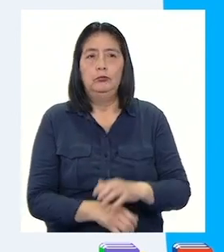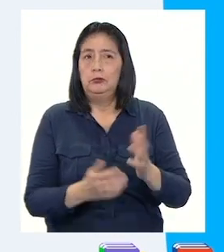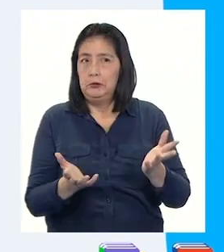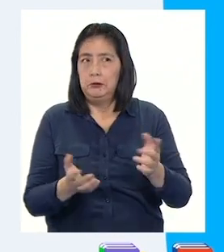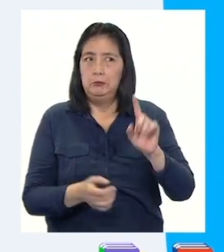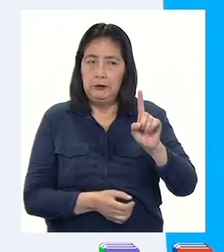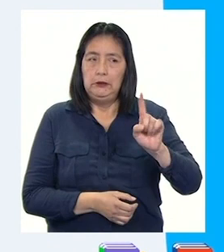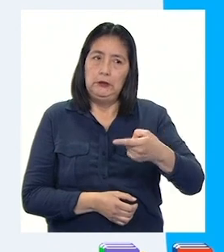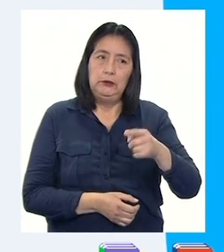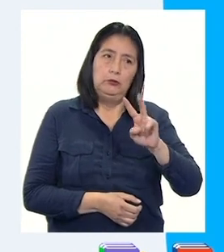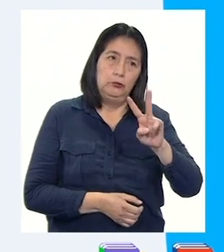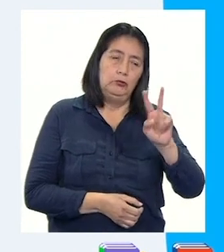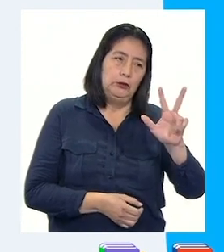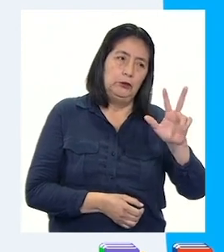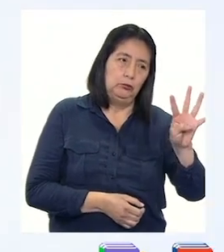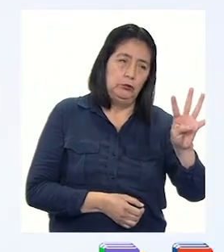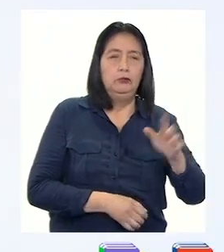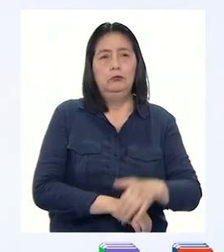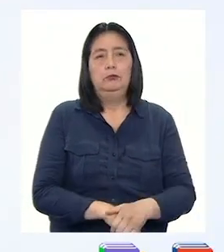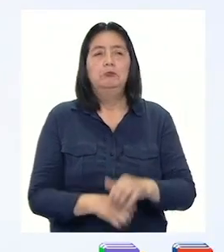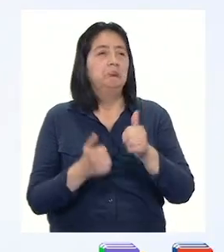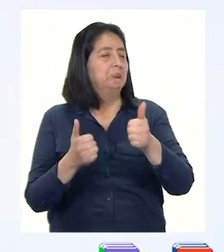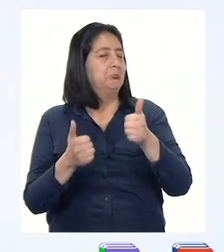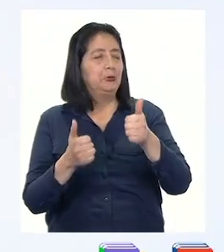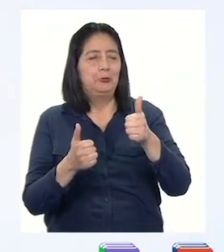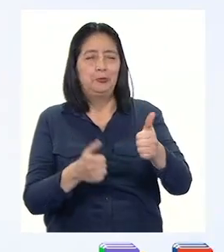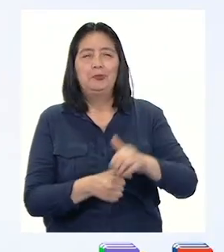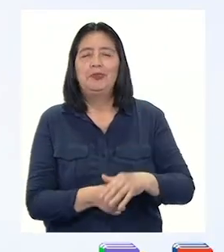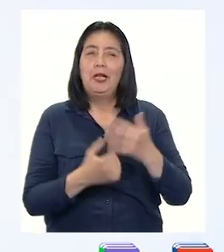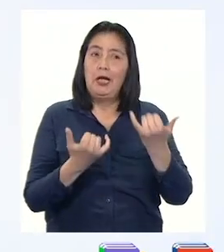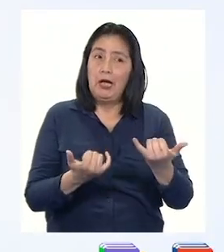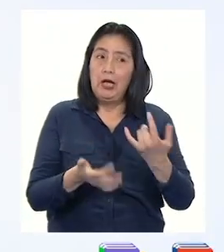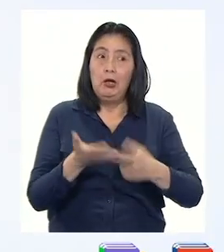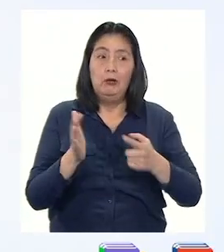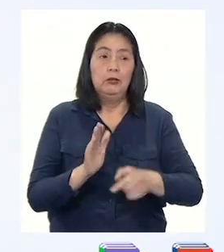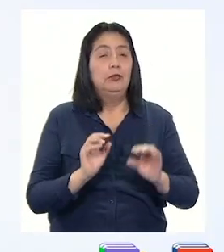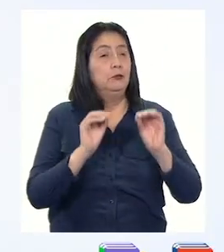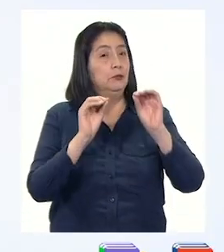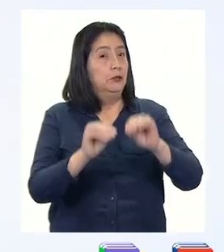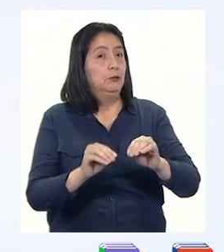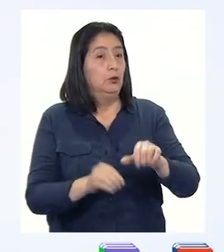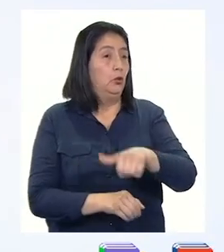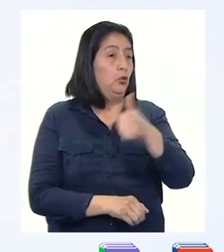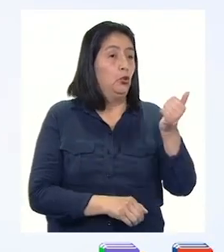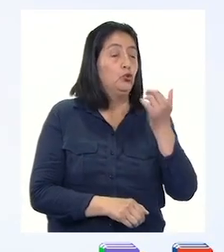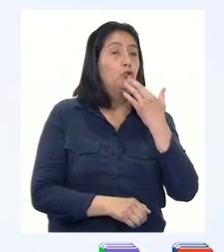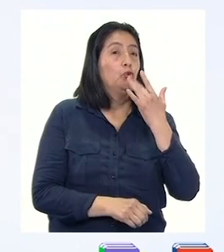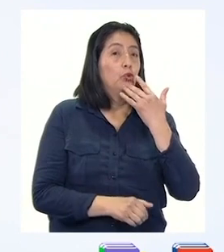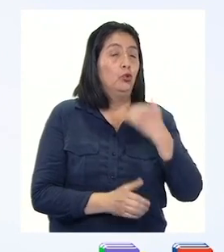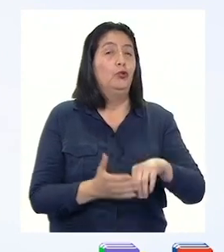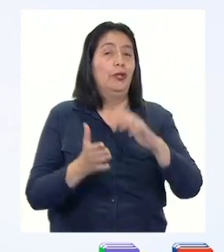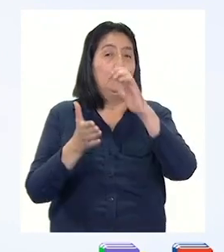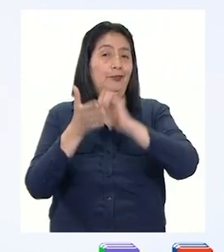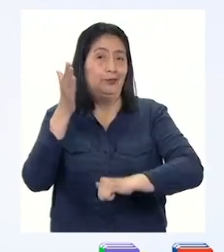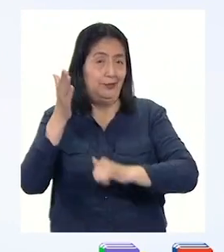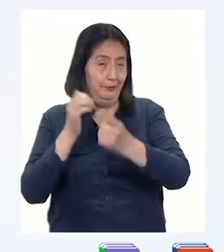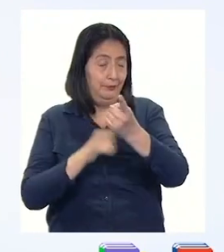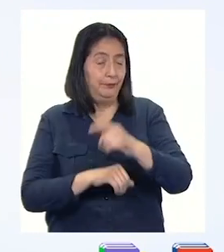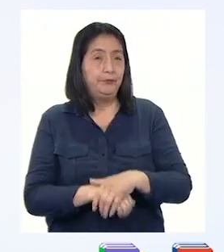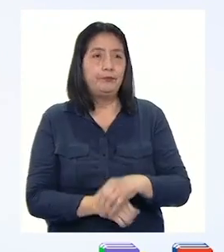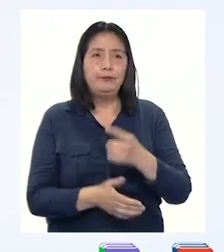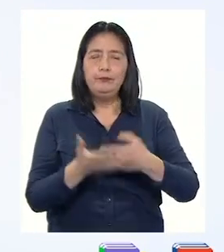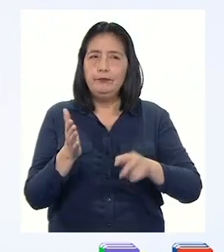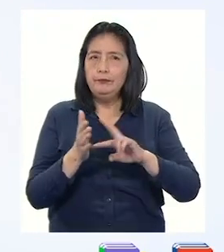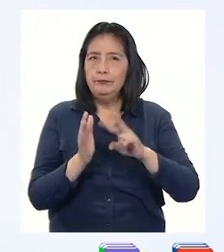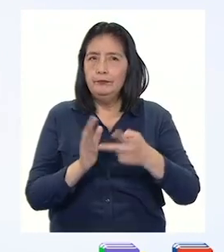sea, 1.234. Muy bien. Ahora representemos con otro color al sustraendo. Es